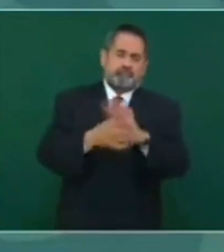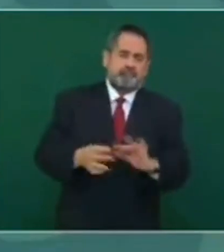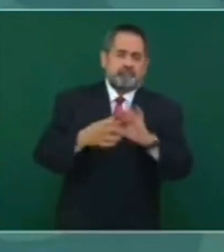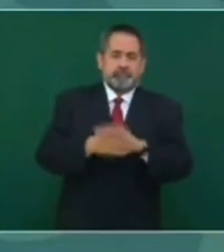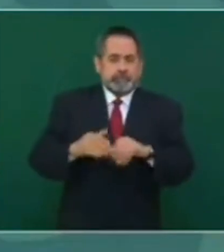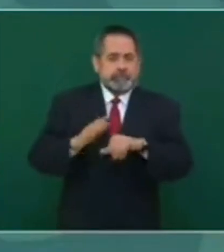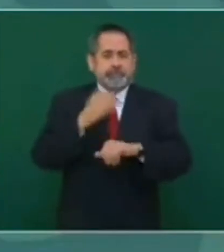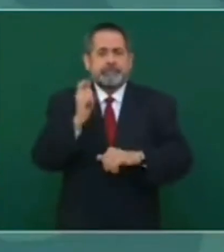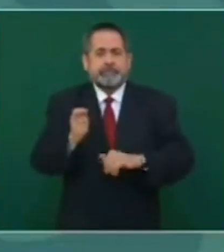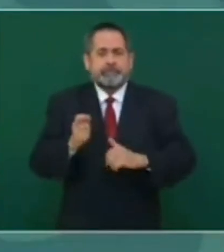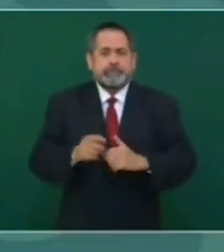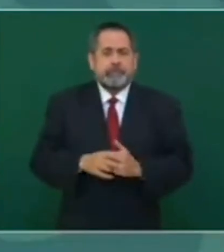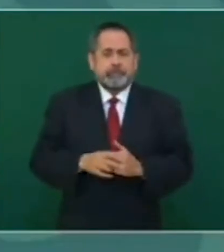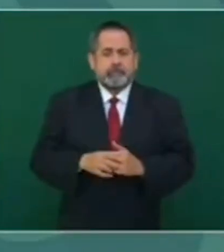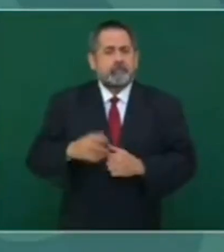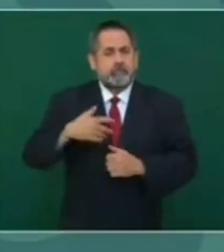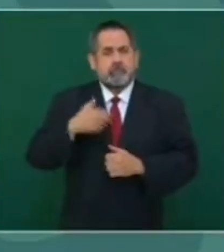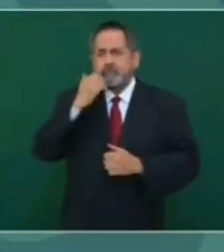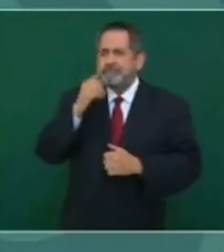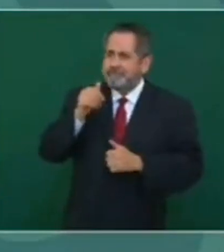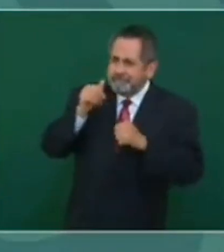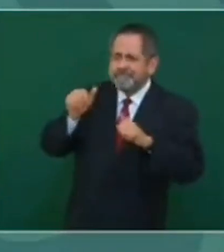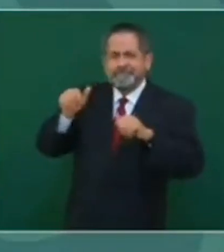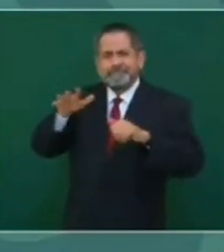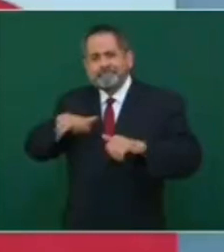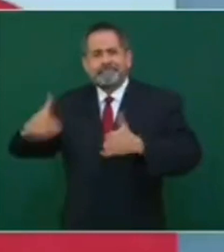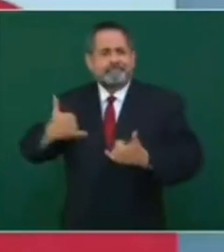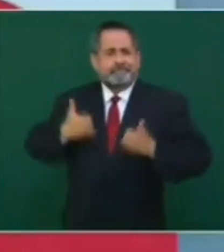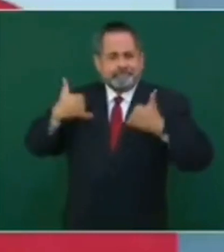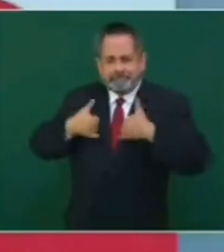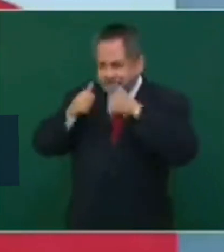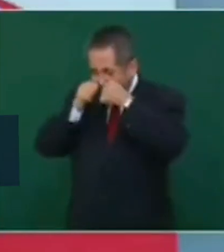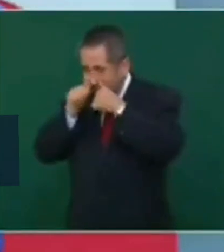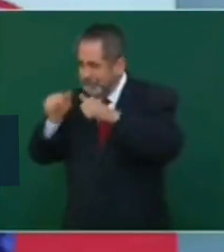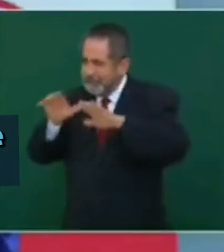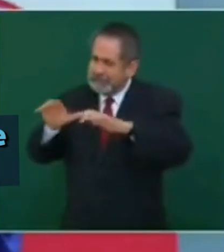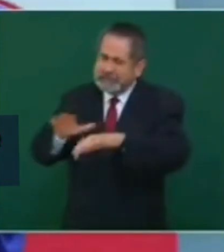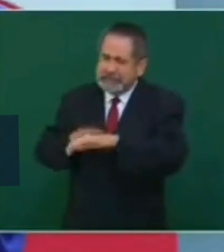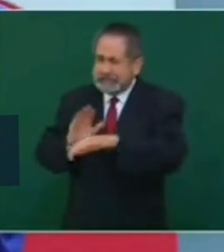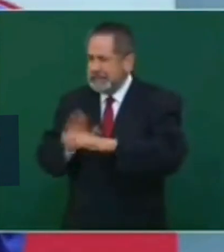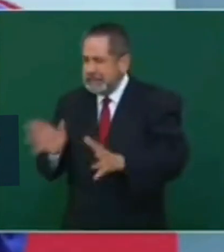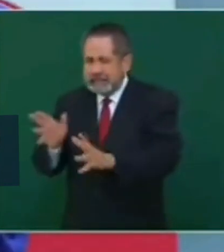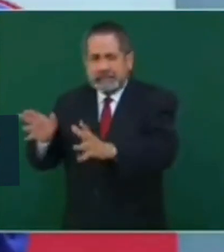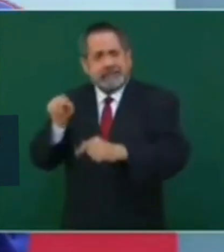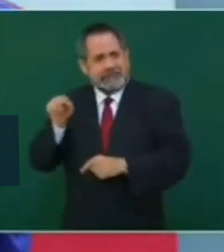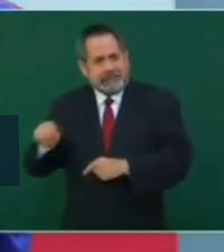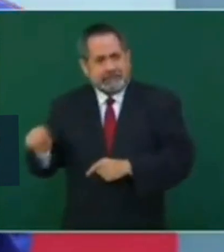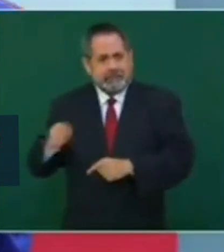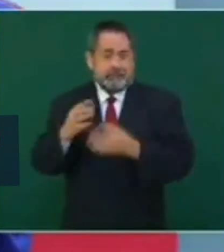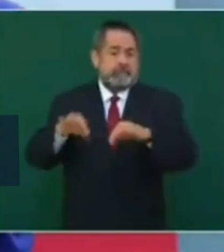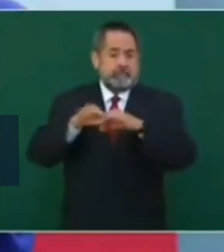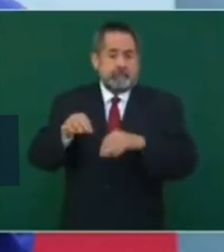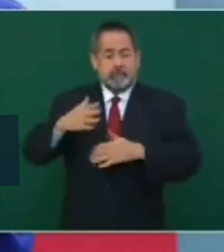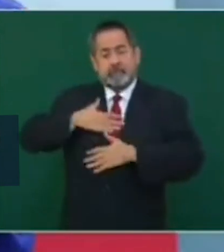es porque me importan los jóvenes y no solo me importan los jóvenes porque